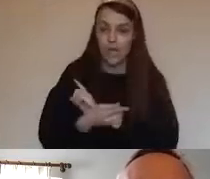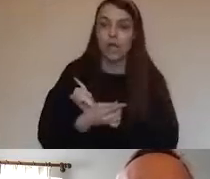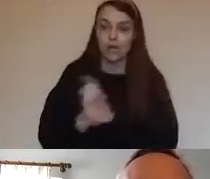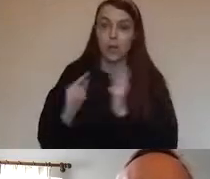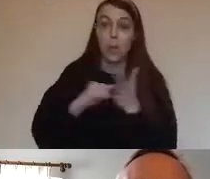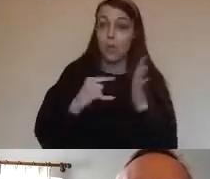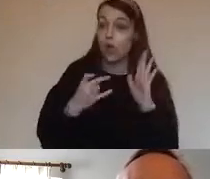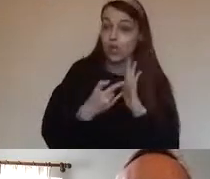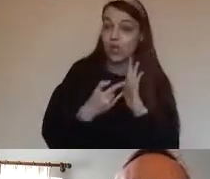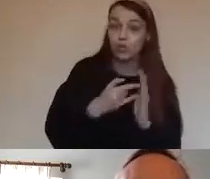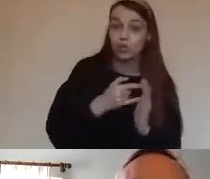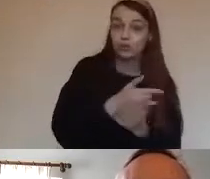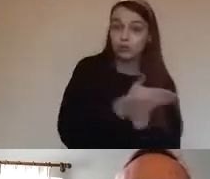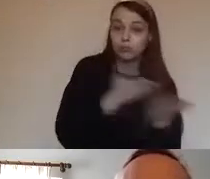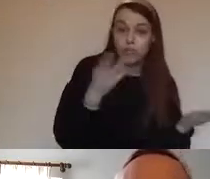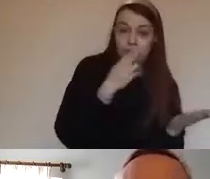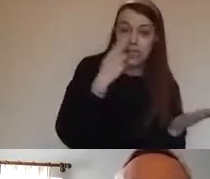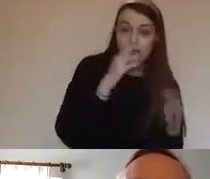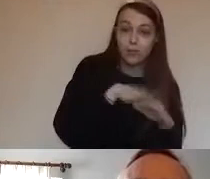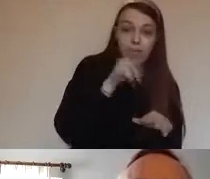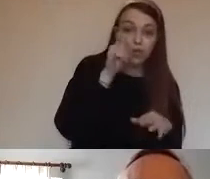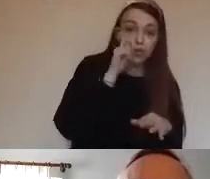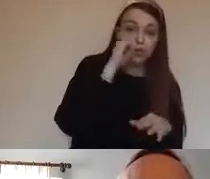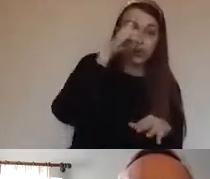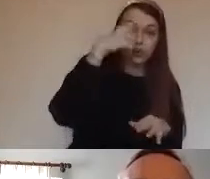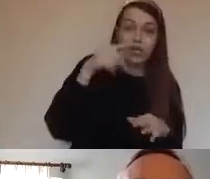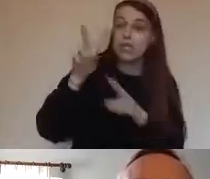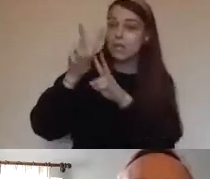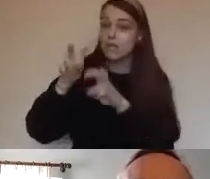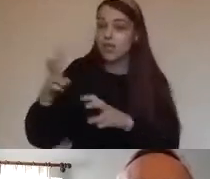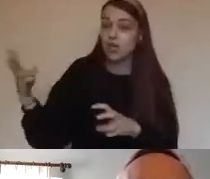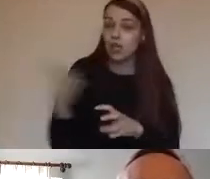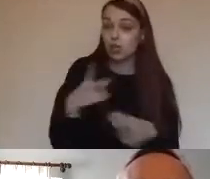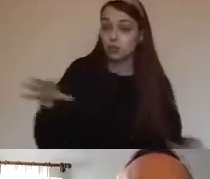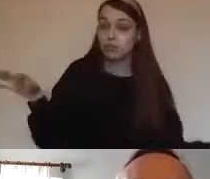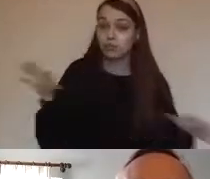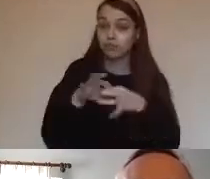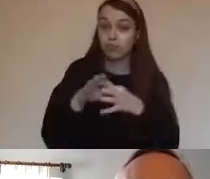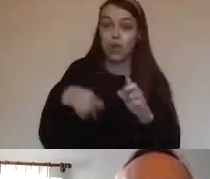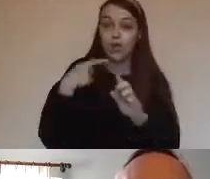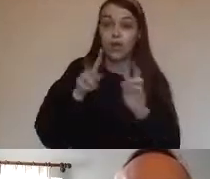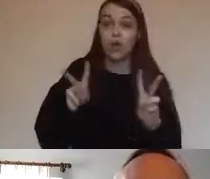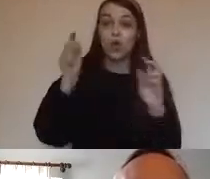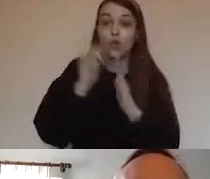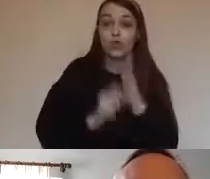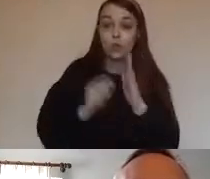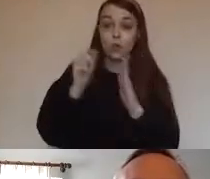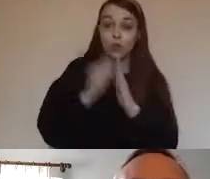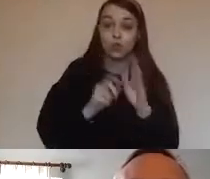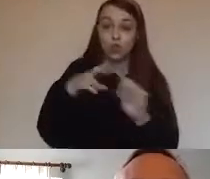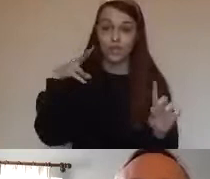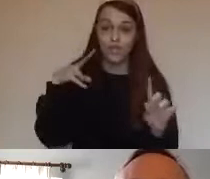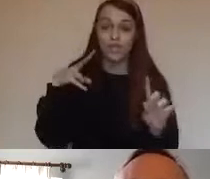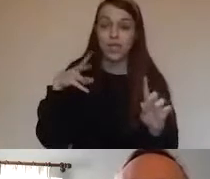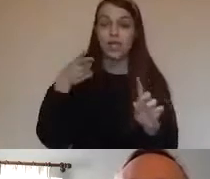las partes interesadas del turismo cultural y a los investigadores para alcanzar nuevos puntos de vista y nuevos métodos